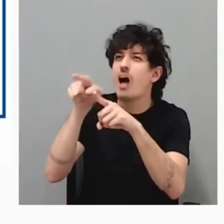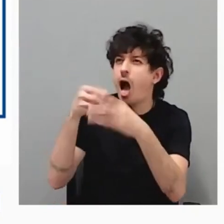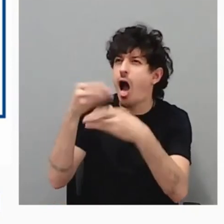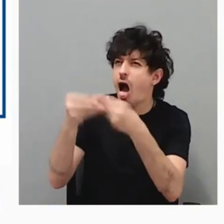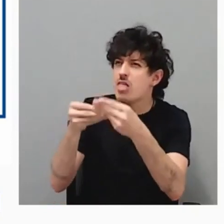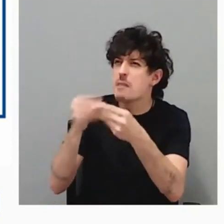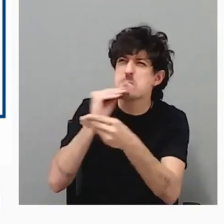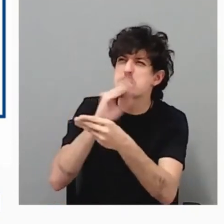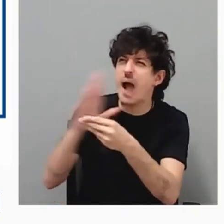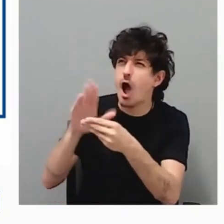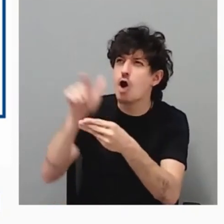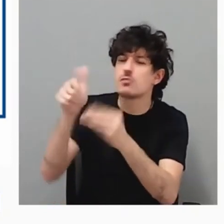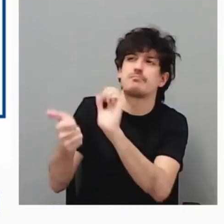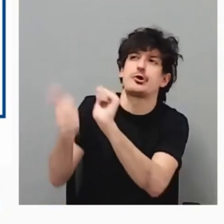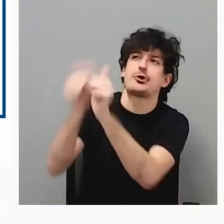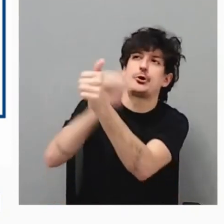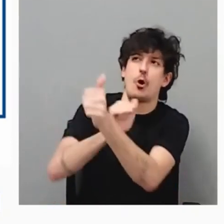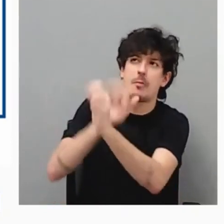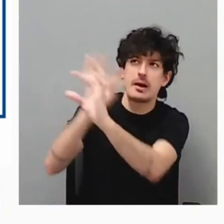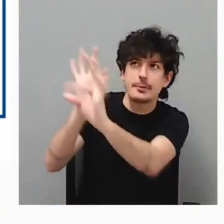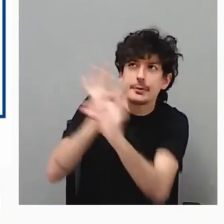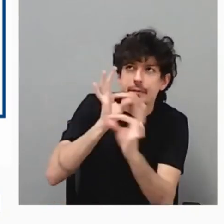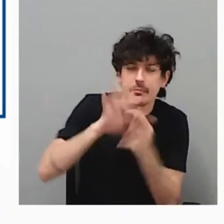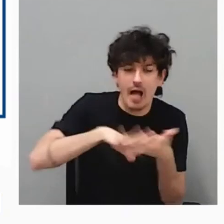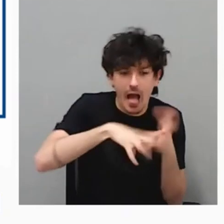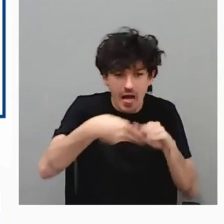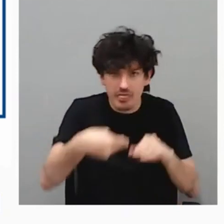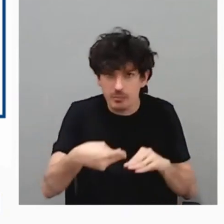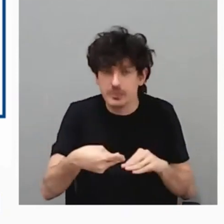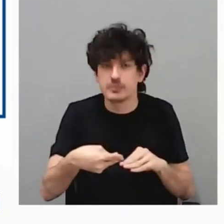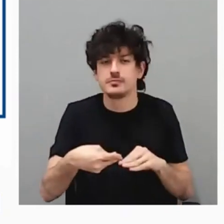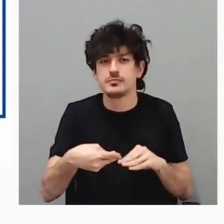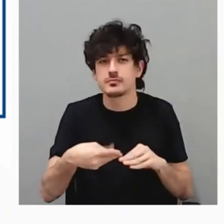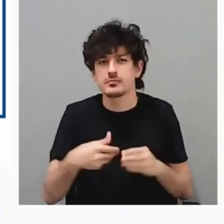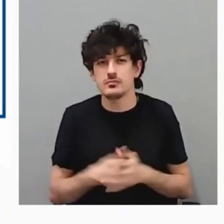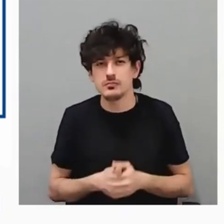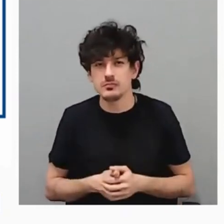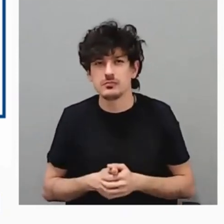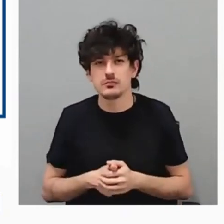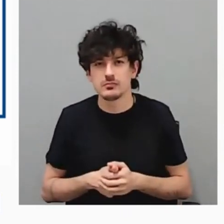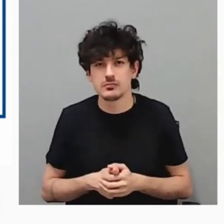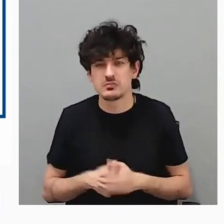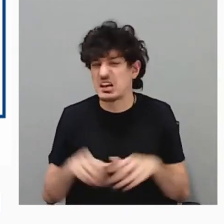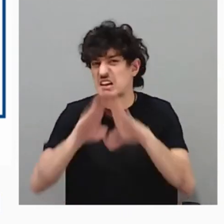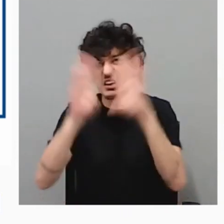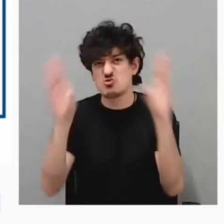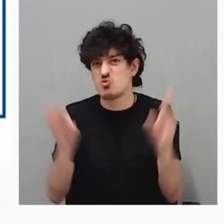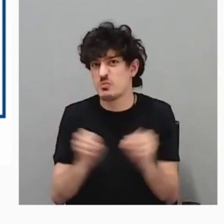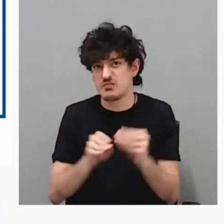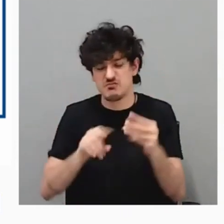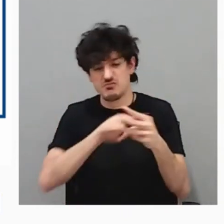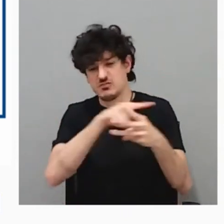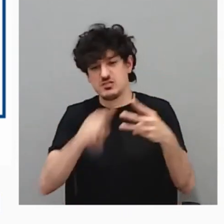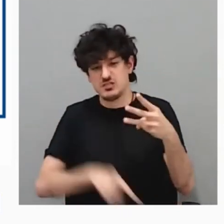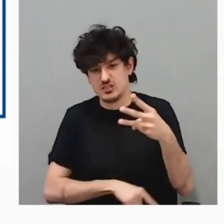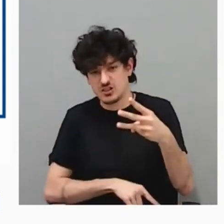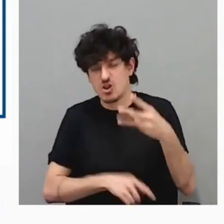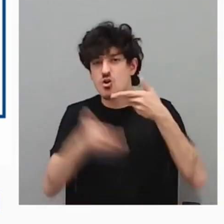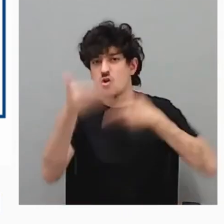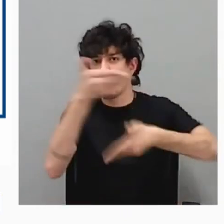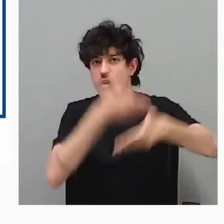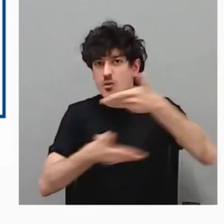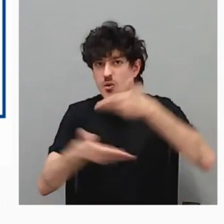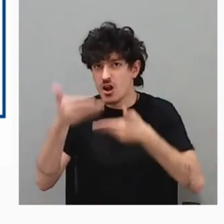que es la defensa de los derechos de los niños. El resumen estaría en esas 3 líneas, que es para colaborar en la solución de los